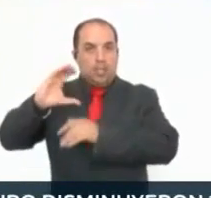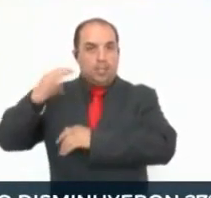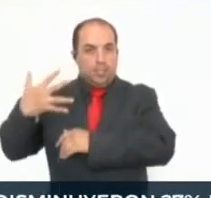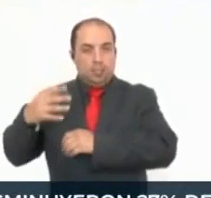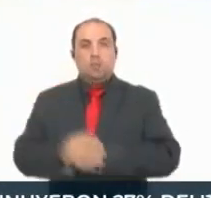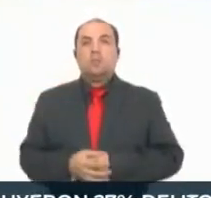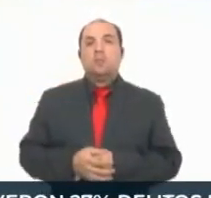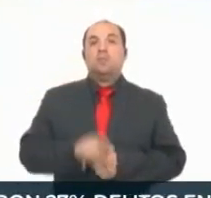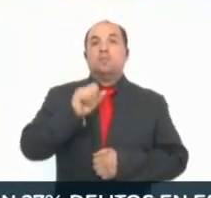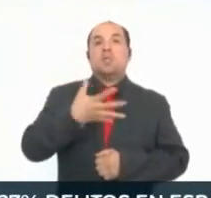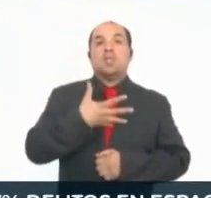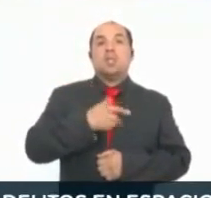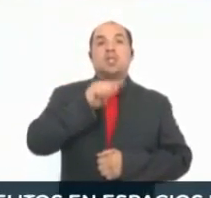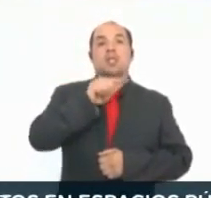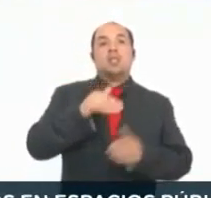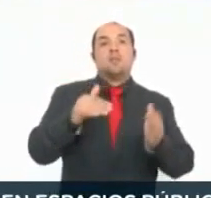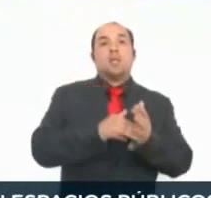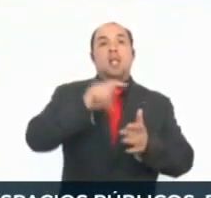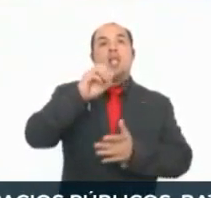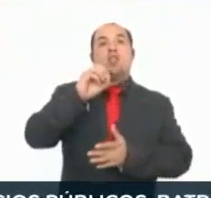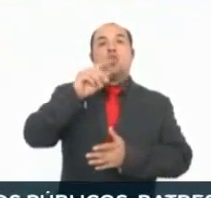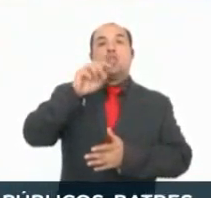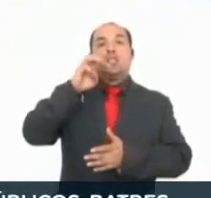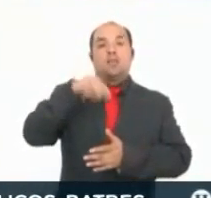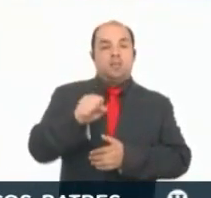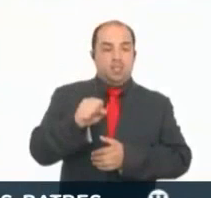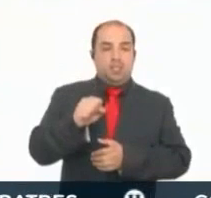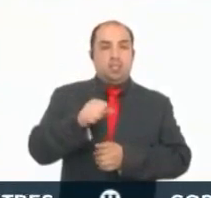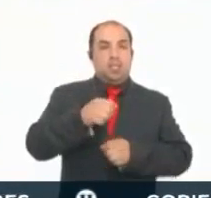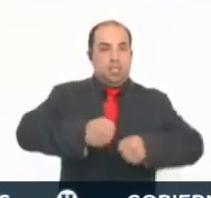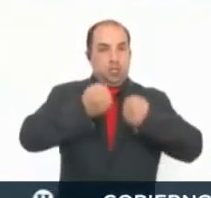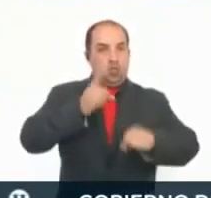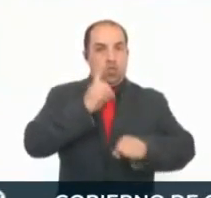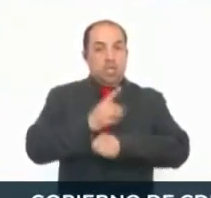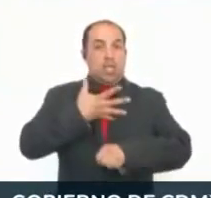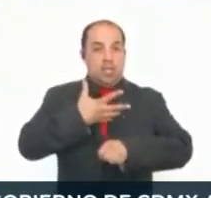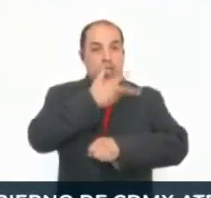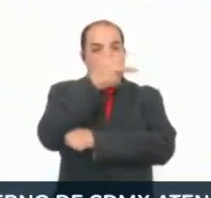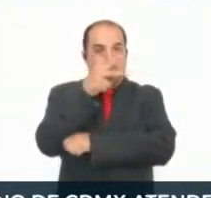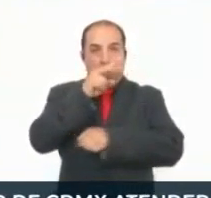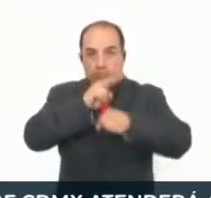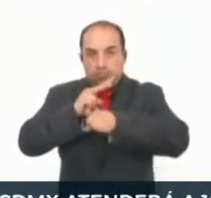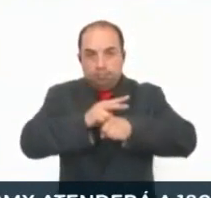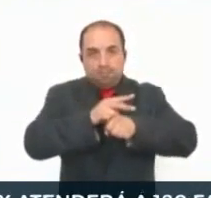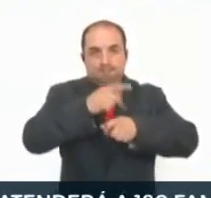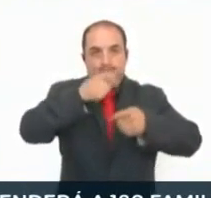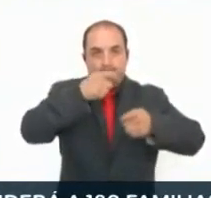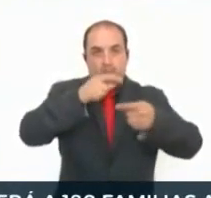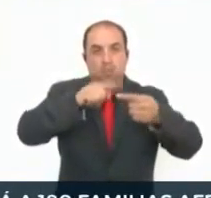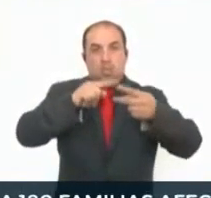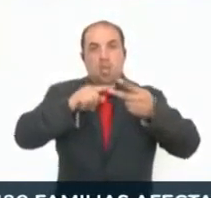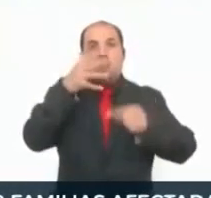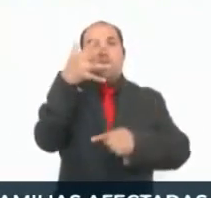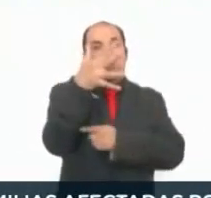mil tótems de seguridad que cuentan no solo con cámaras de video, sino con botón y con sistema de